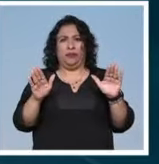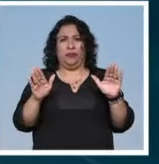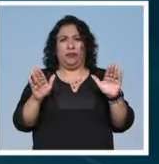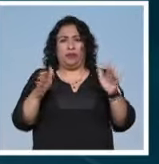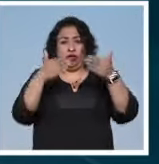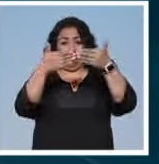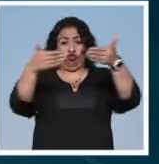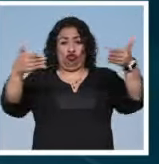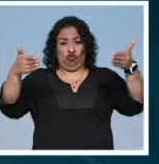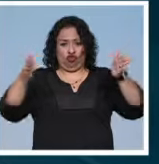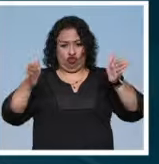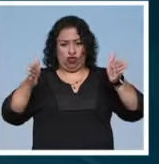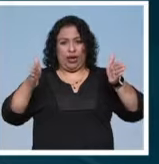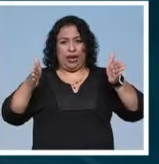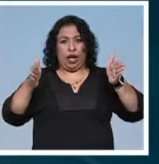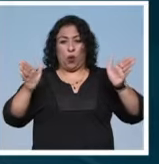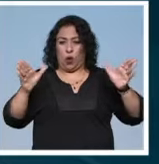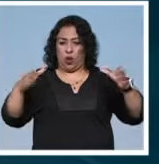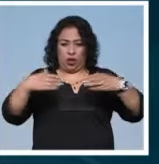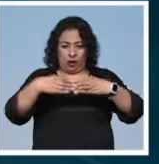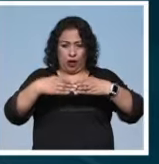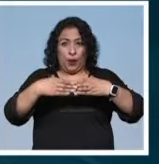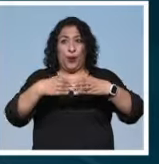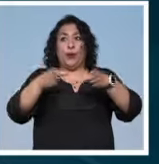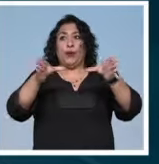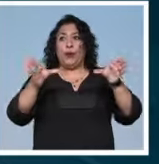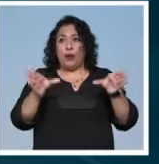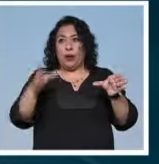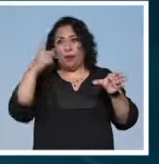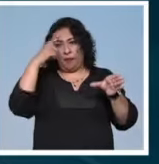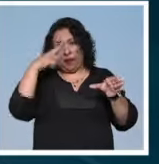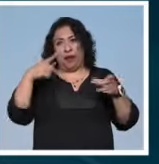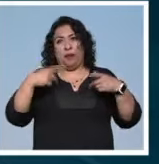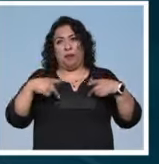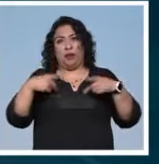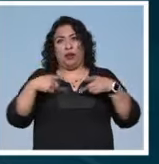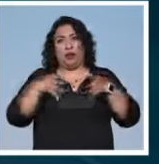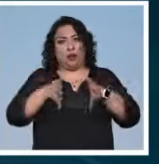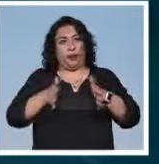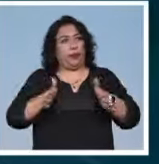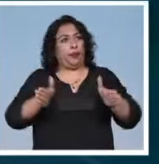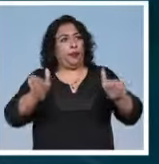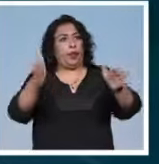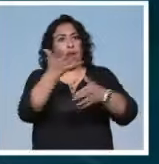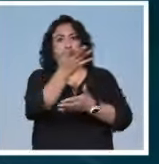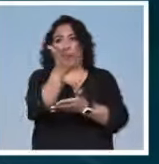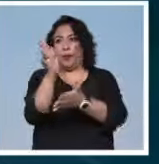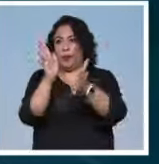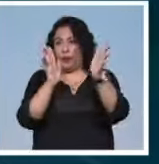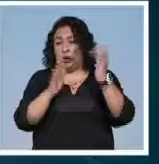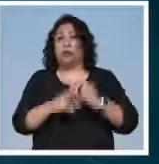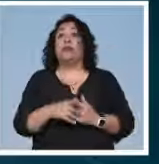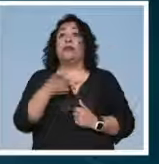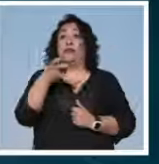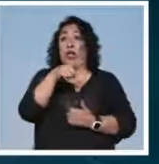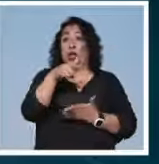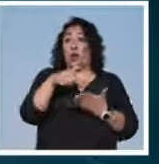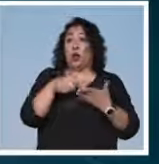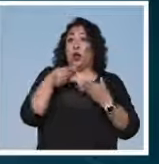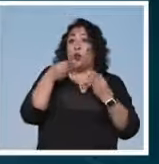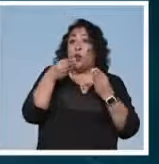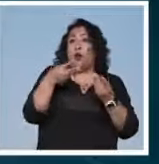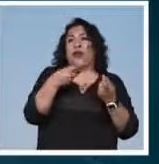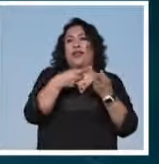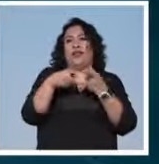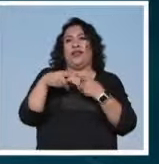sus muros para que el público crezca hacia el bosque. Este espacio enriquecerá la